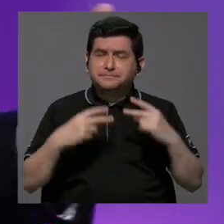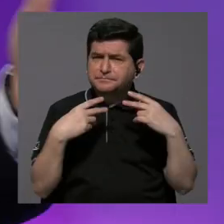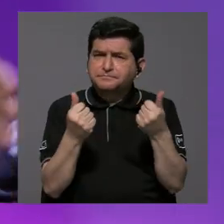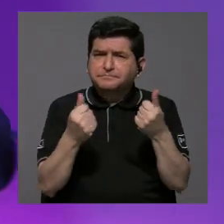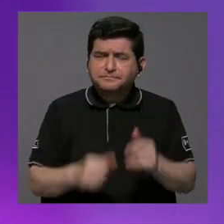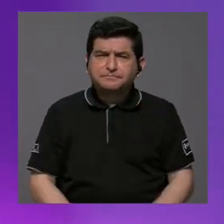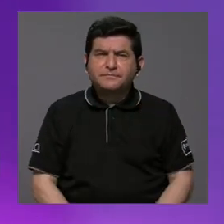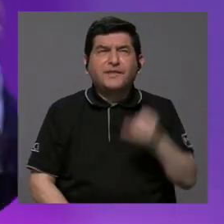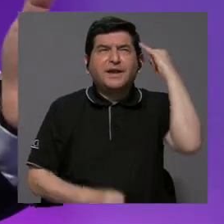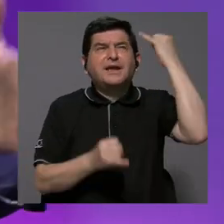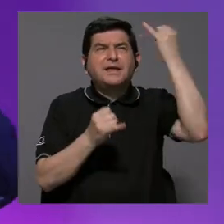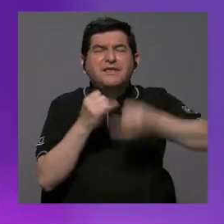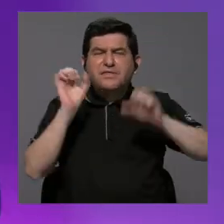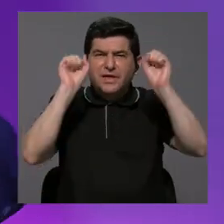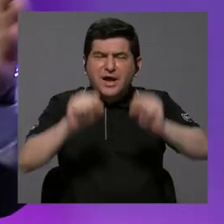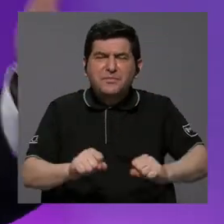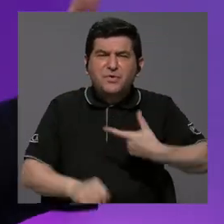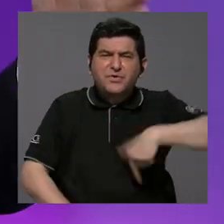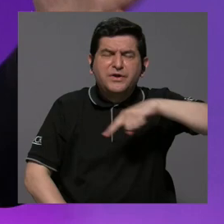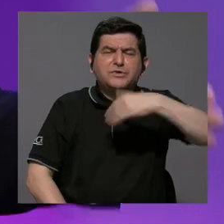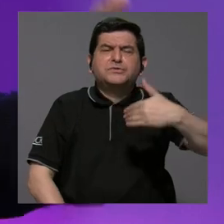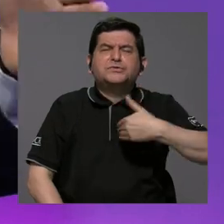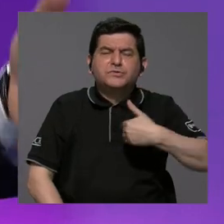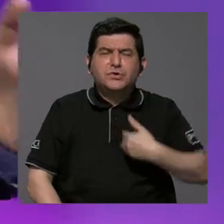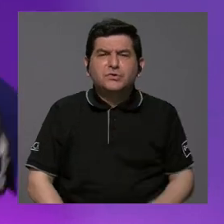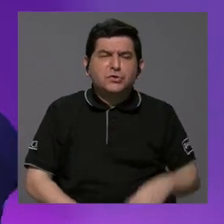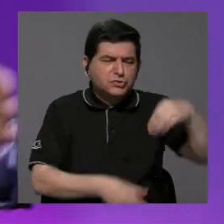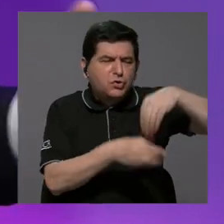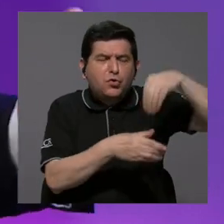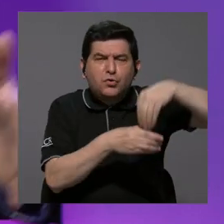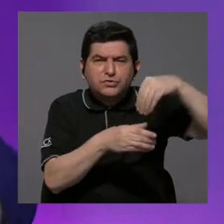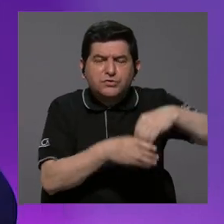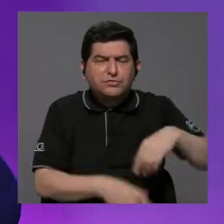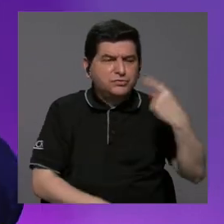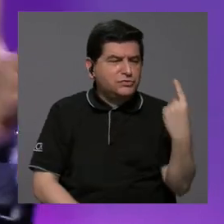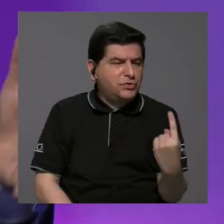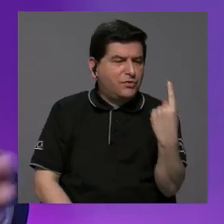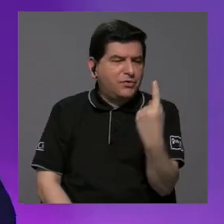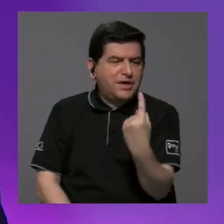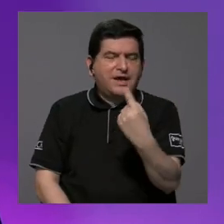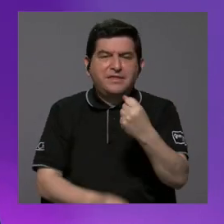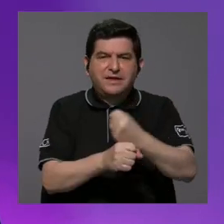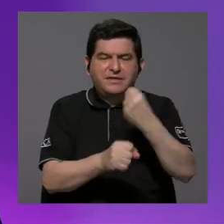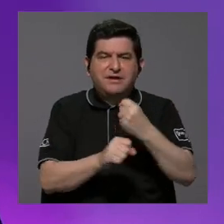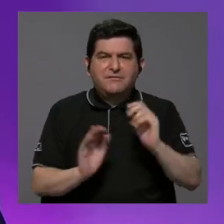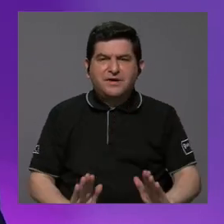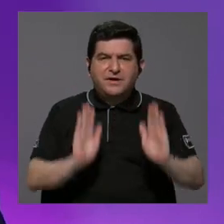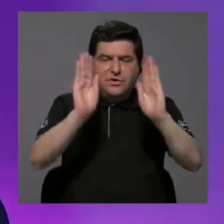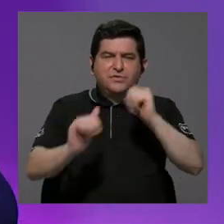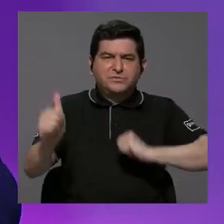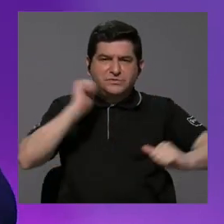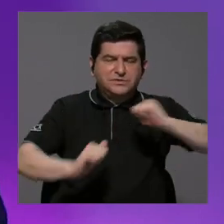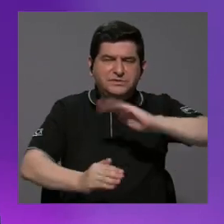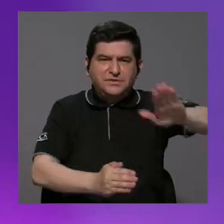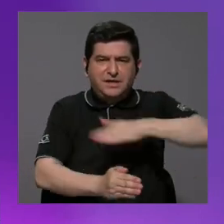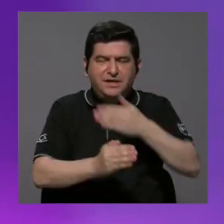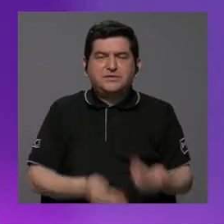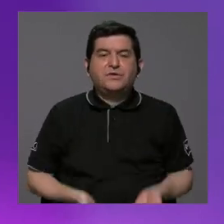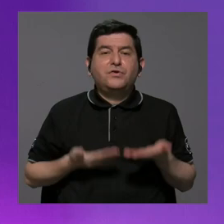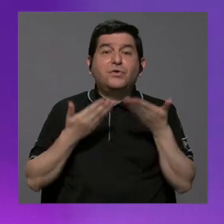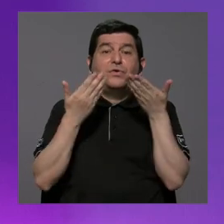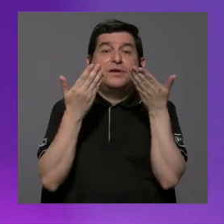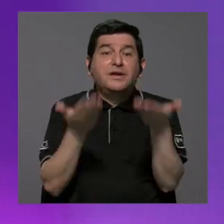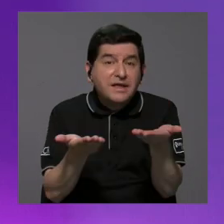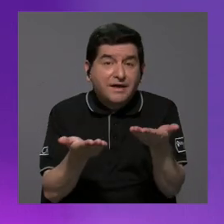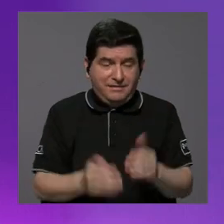qué conclusiones podríamos ir sacando de los aportes que cada una de estas obras monumentales del teatro musical le ha venido